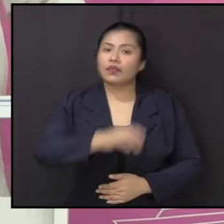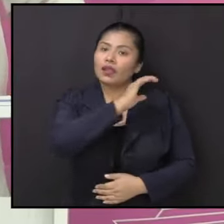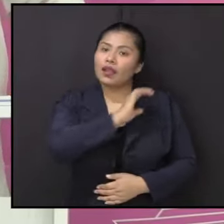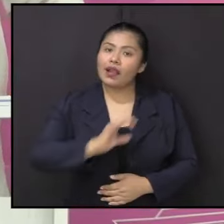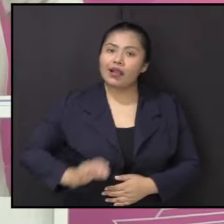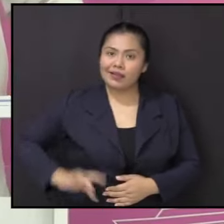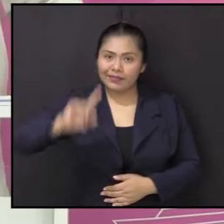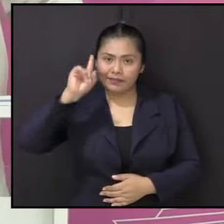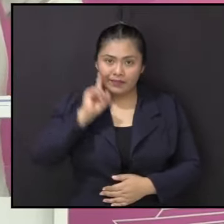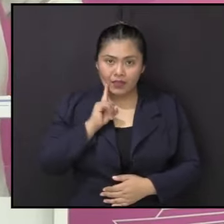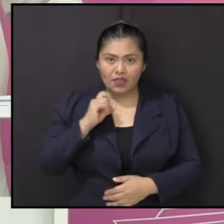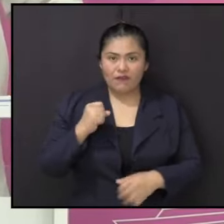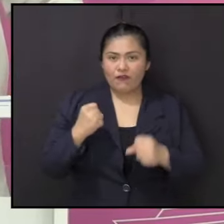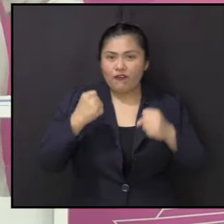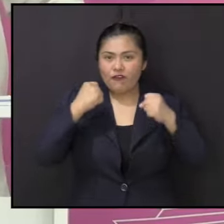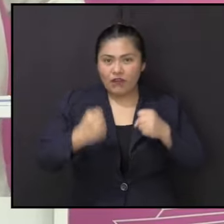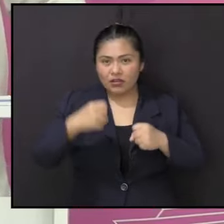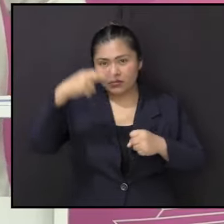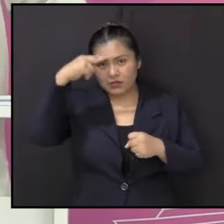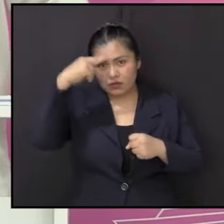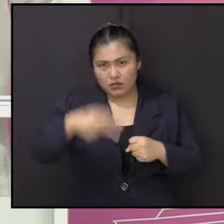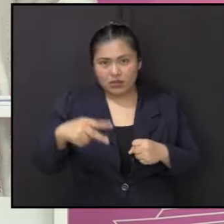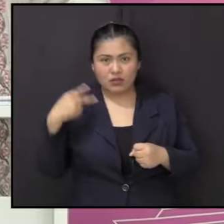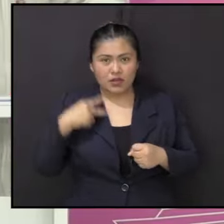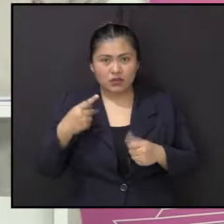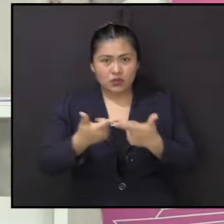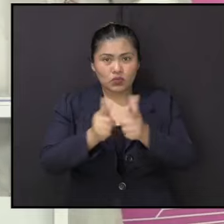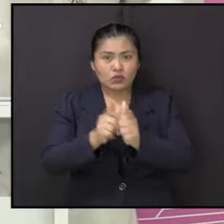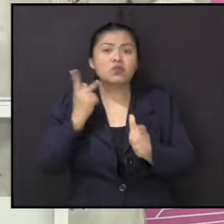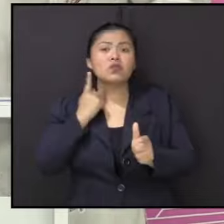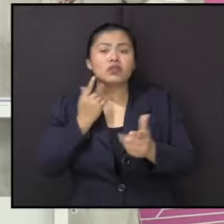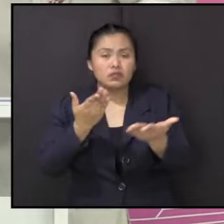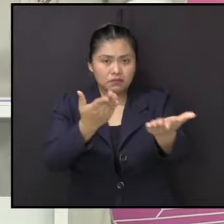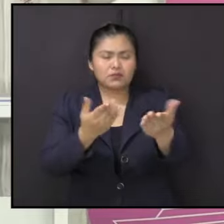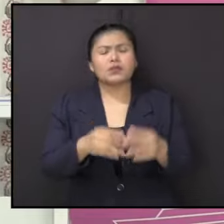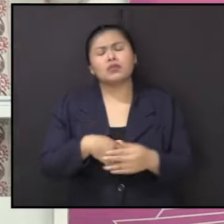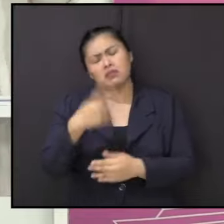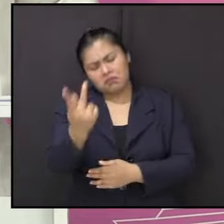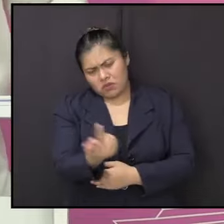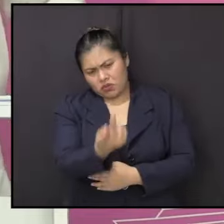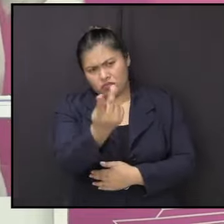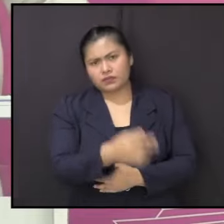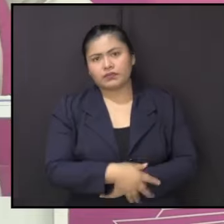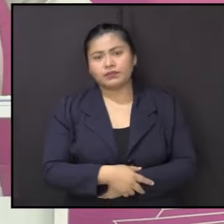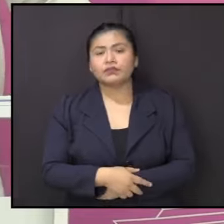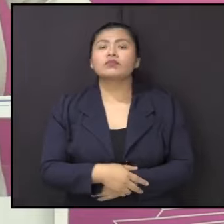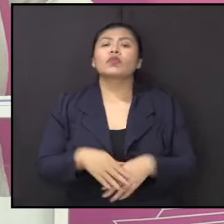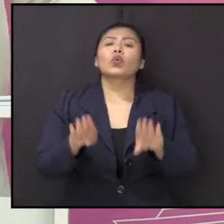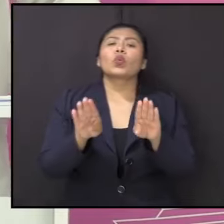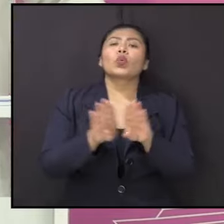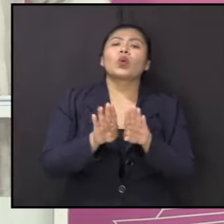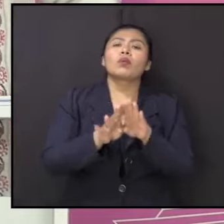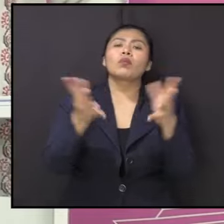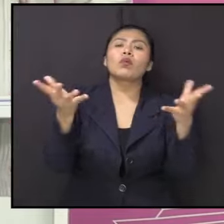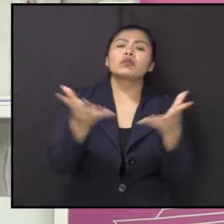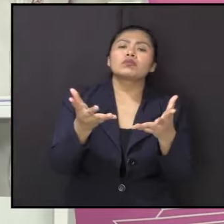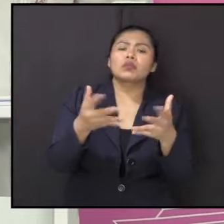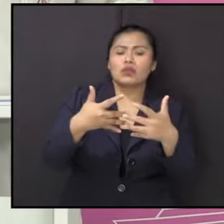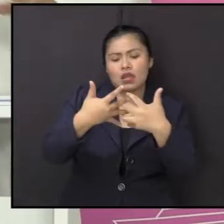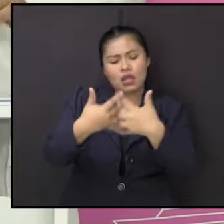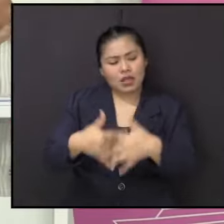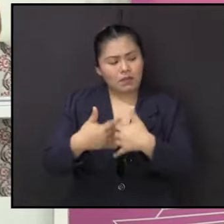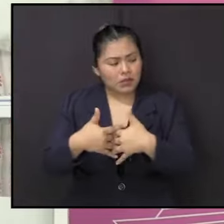por Fuerza por México Veracruz, la pregunta es cómo lograr que las empresas sean socialmente responsables desde la legislatura. ¿Cómo